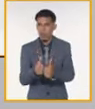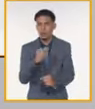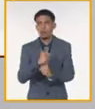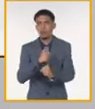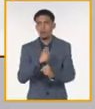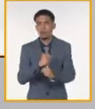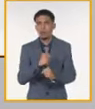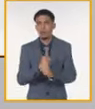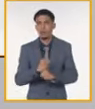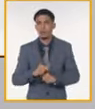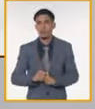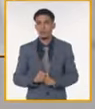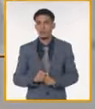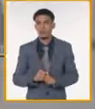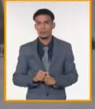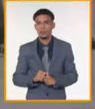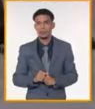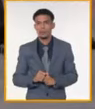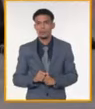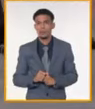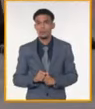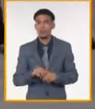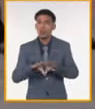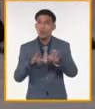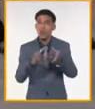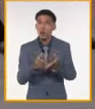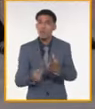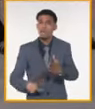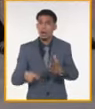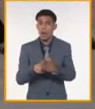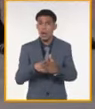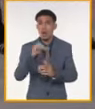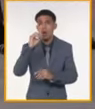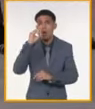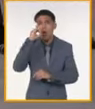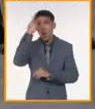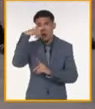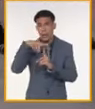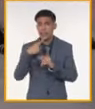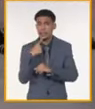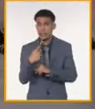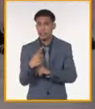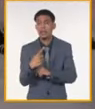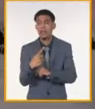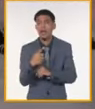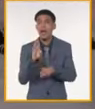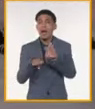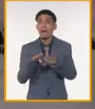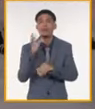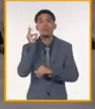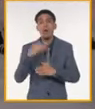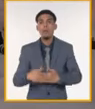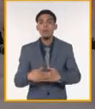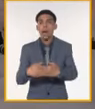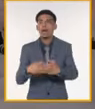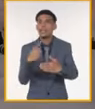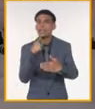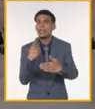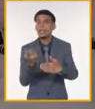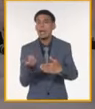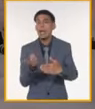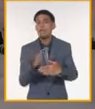un un empleador tiene que abonar las prestaciones monetarias que establece la seguridad social a veces una mujer sale embarazada Y dice Bueno te